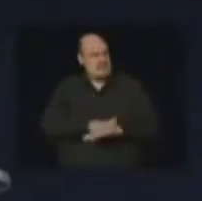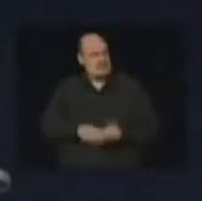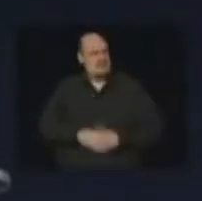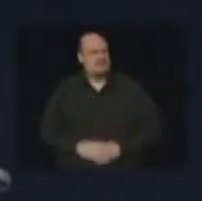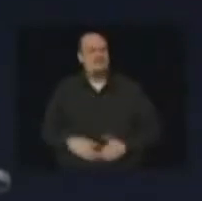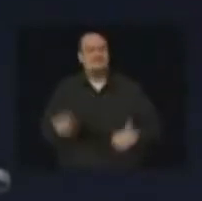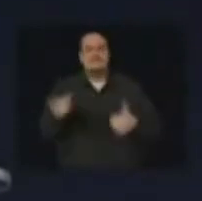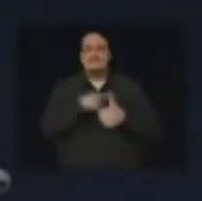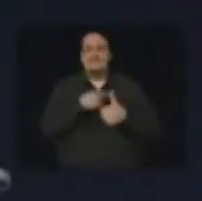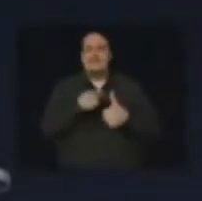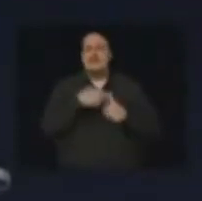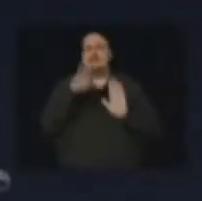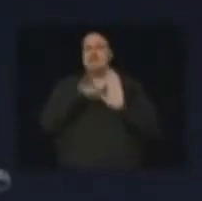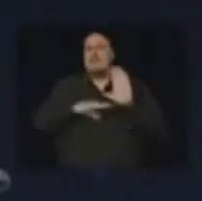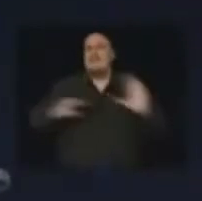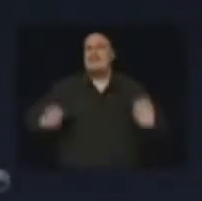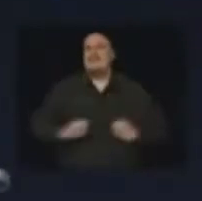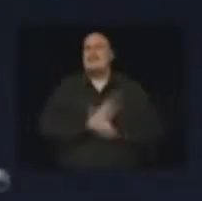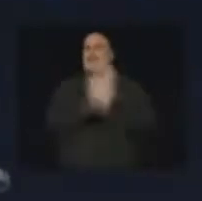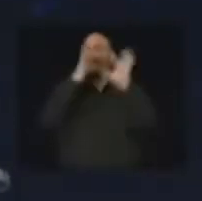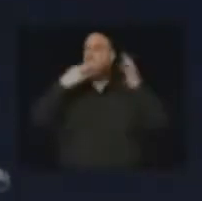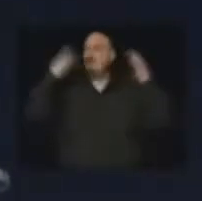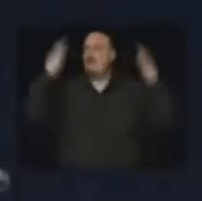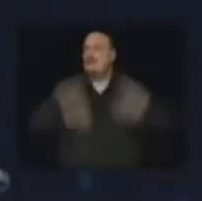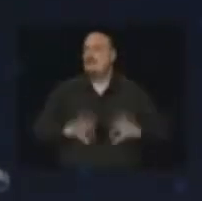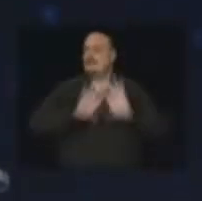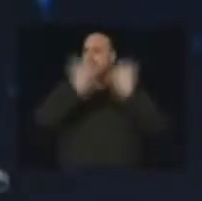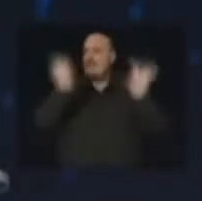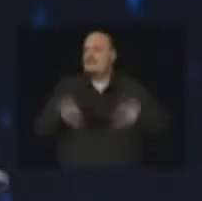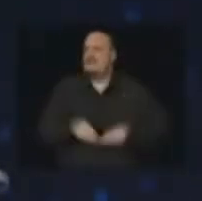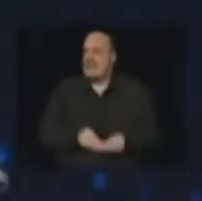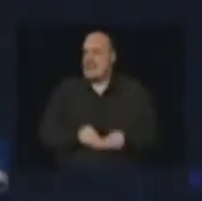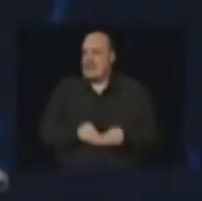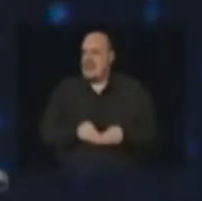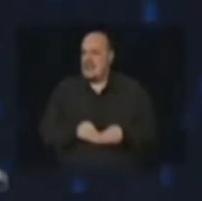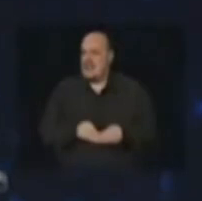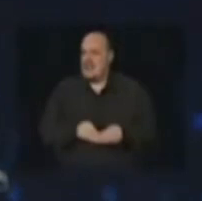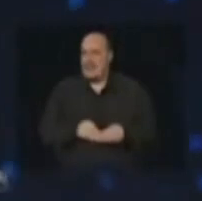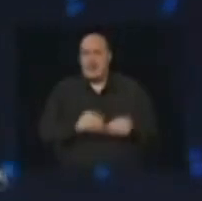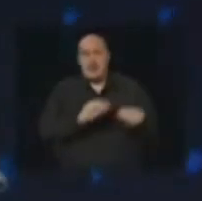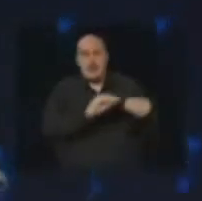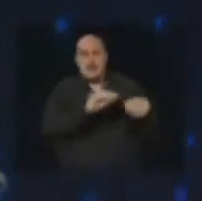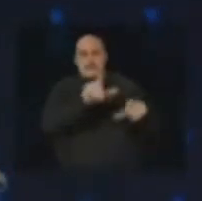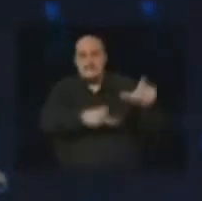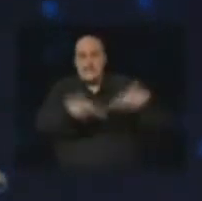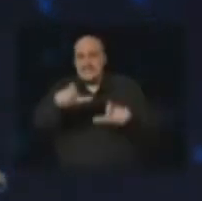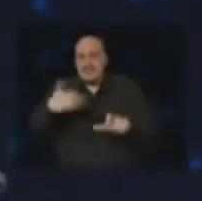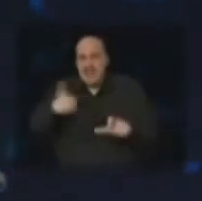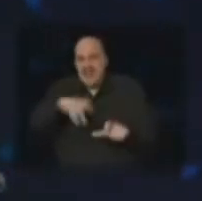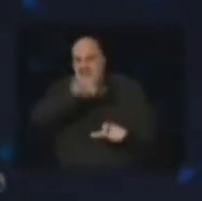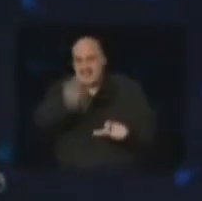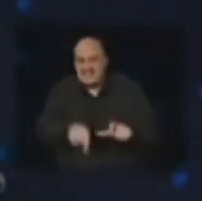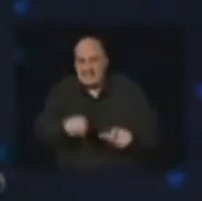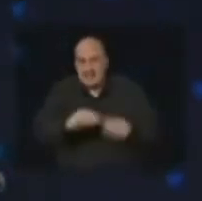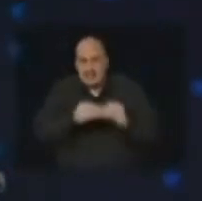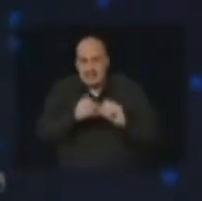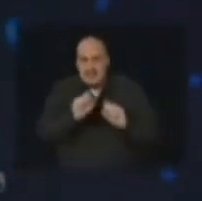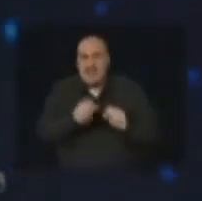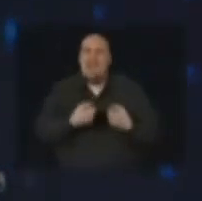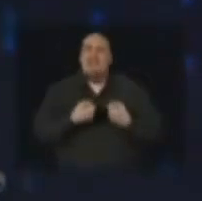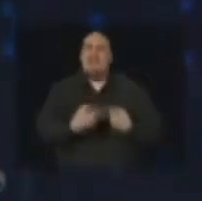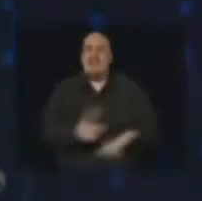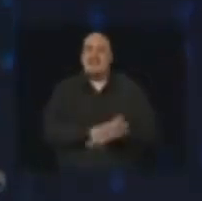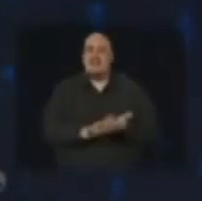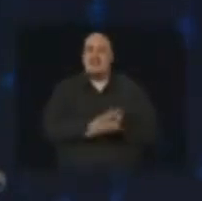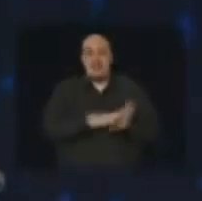gobierno. Más adelante, en un reportaje radial, la candidata a la presidencia, y ya en otro punto, aseguró que